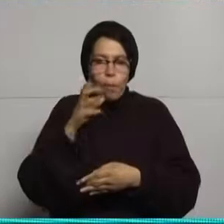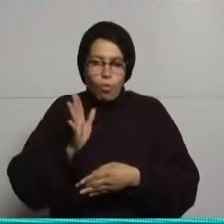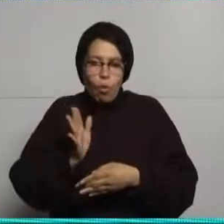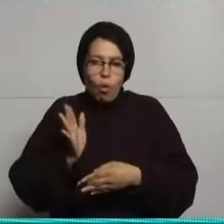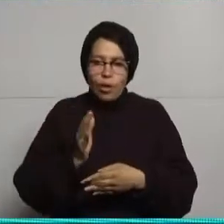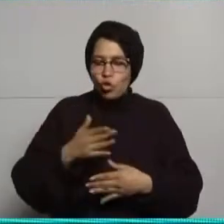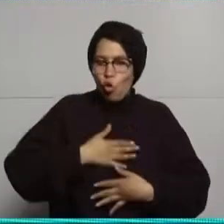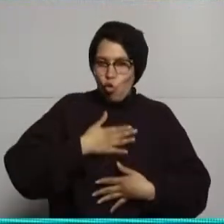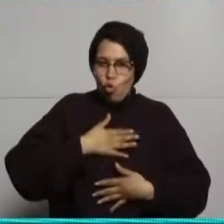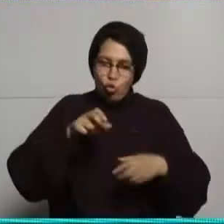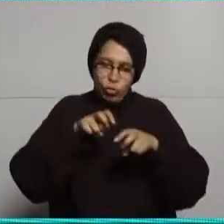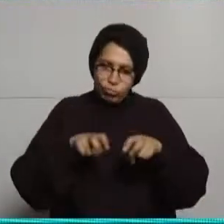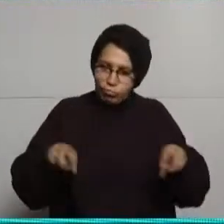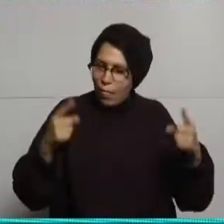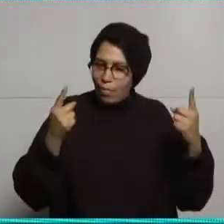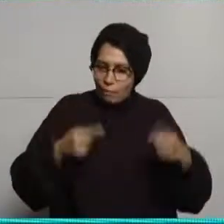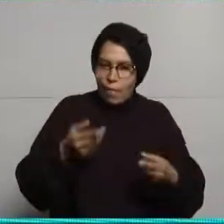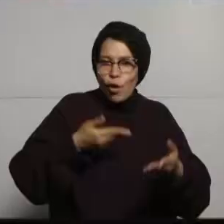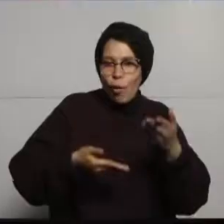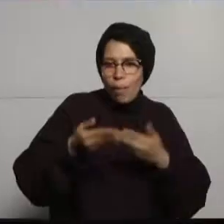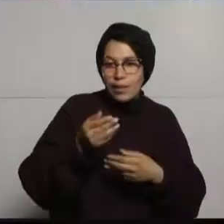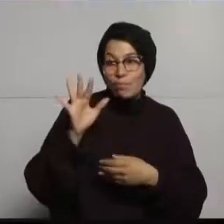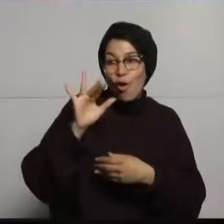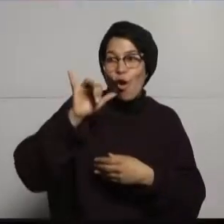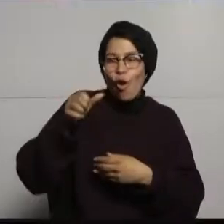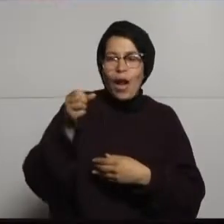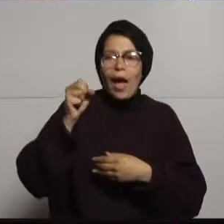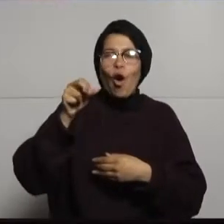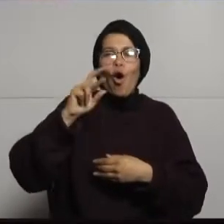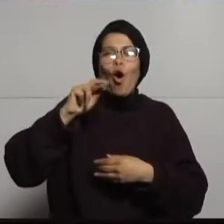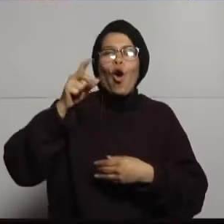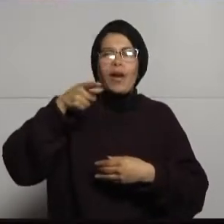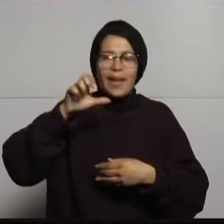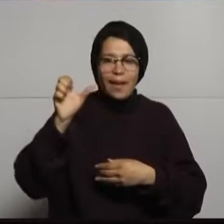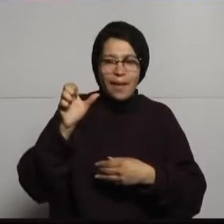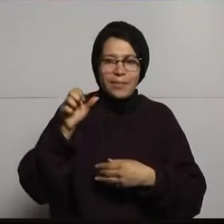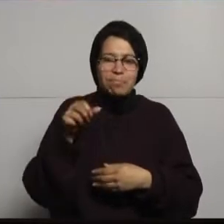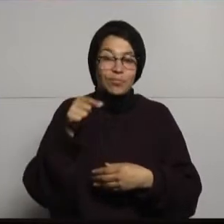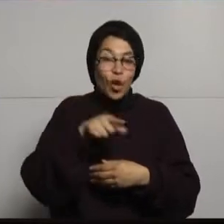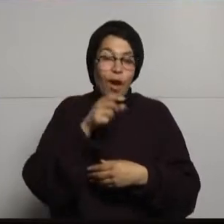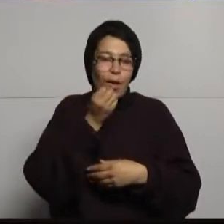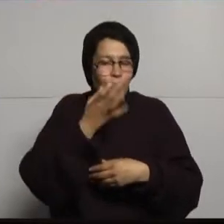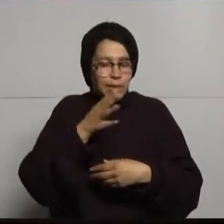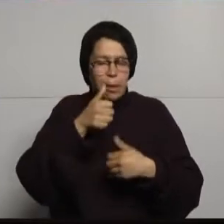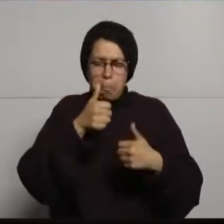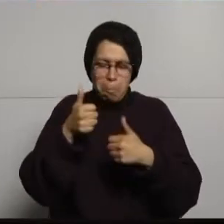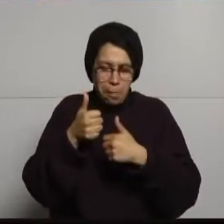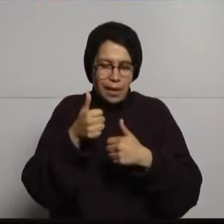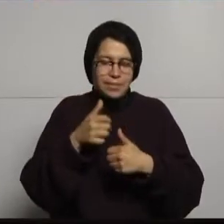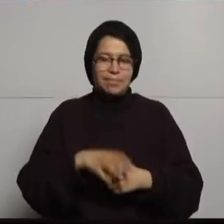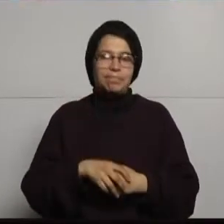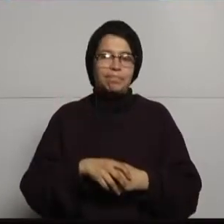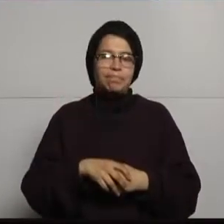panel. Hola, Jorge, ¿cómo estás? Hola, Celiana, ¿qué hay? ¿Cómo estás? Bien, bien, todo bien.